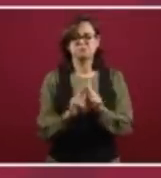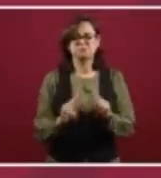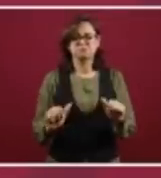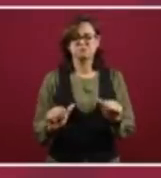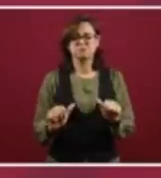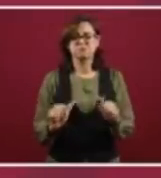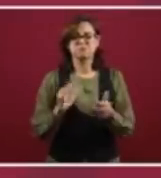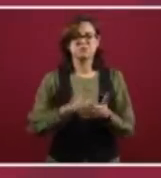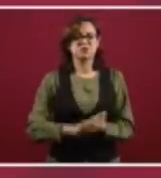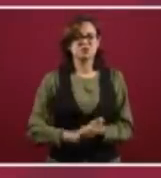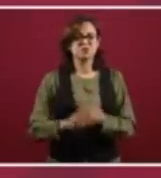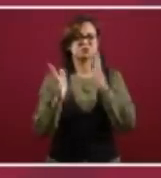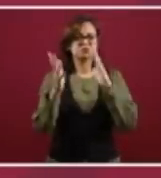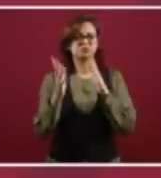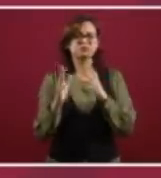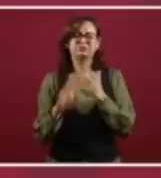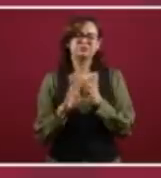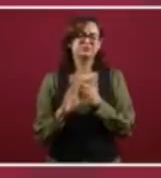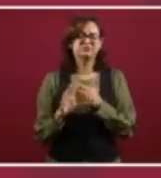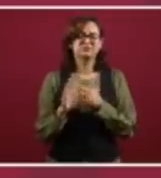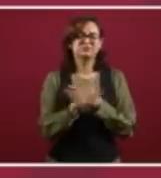sin violencia,